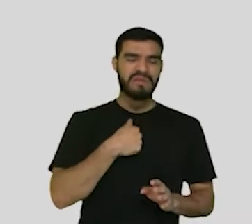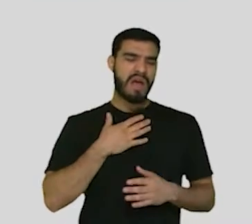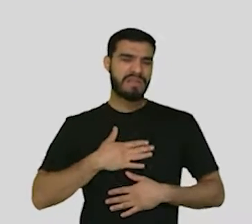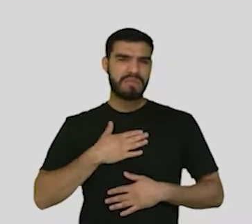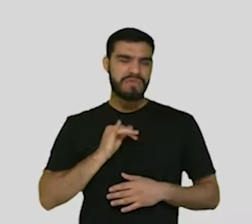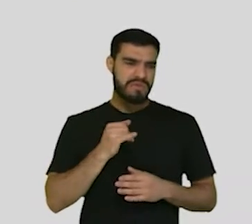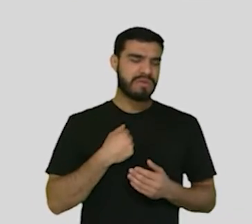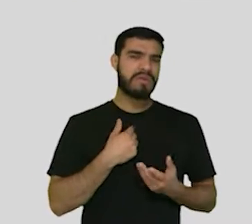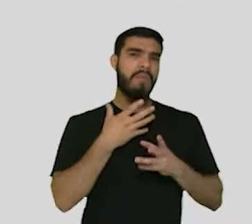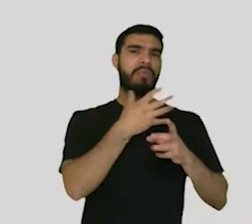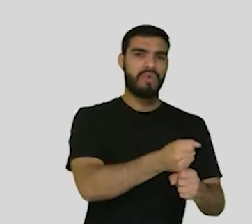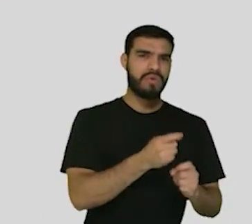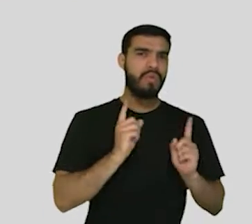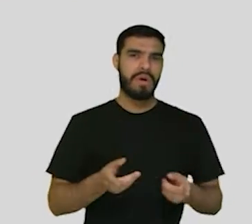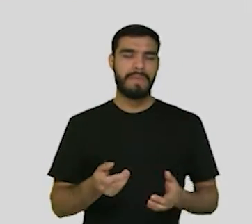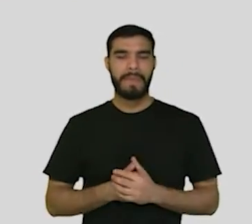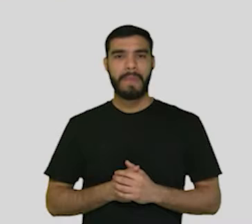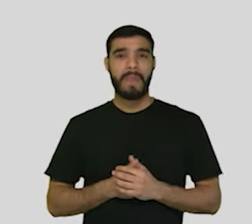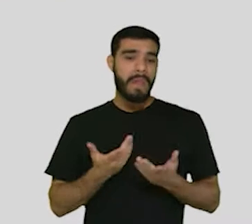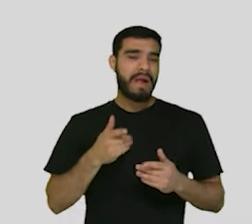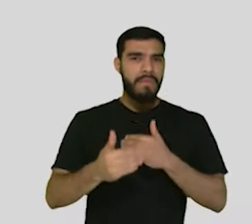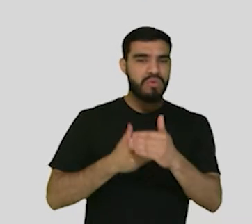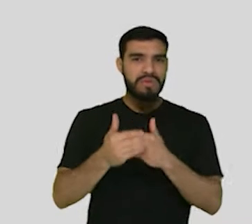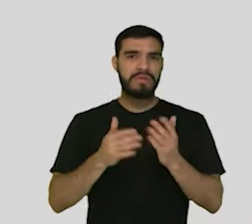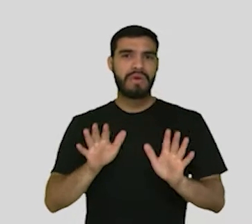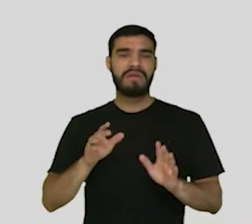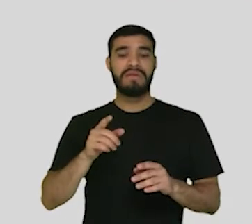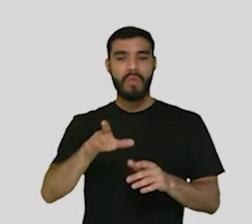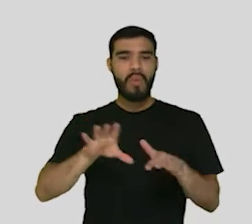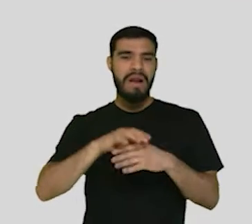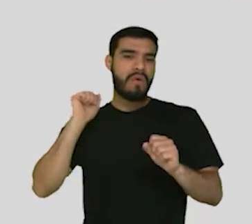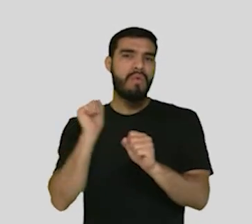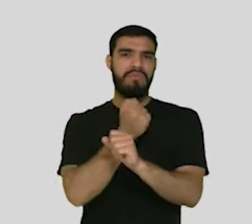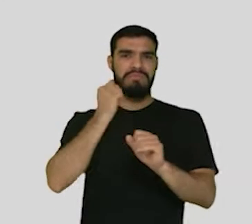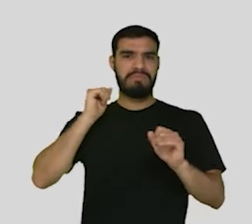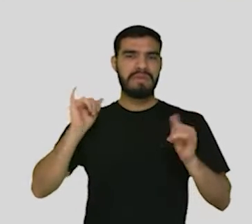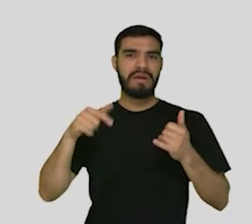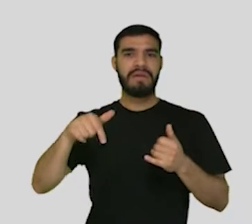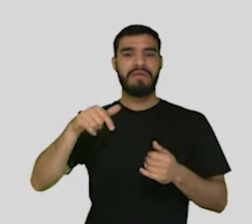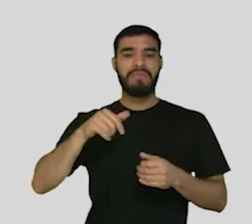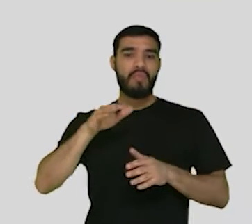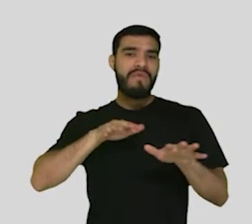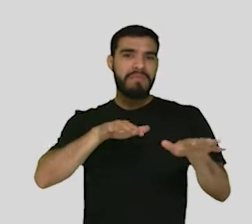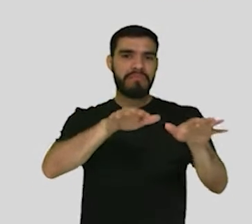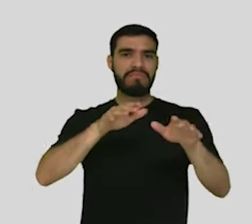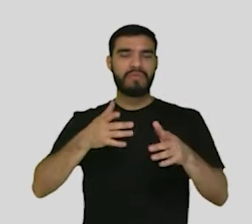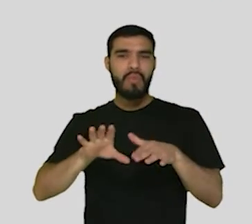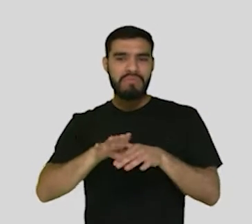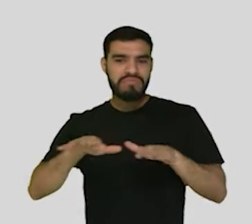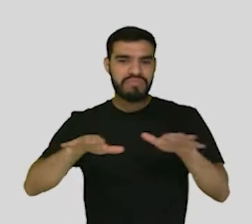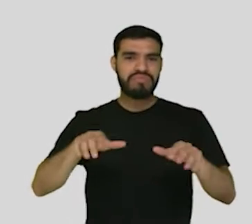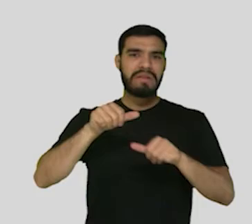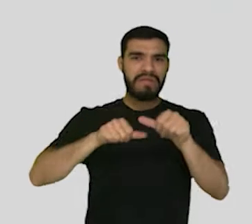jucuera andive japea petemba y ponaba ya evana ojo putiva coba